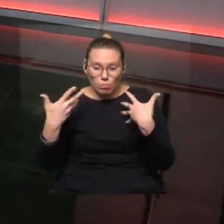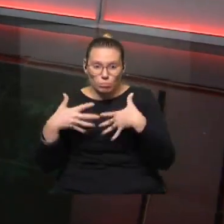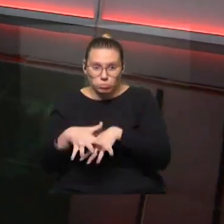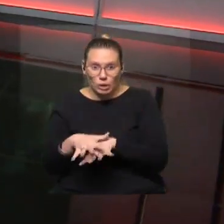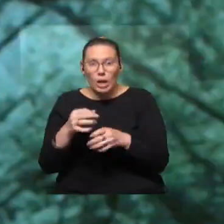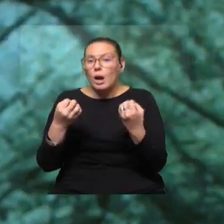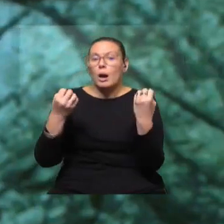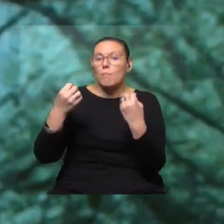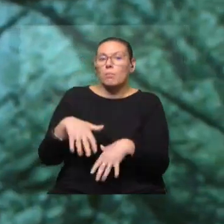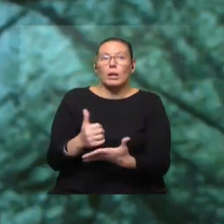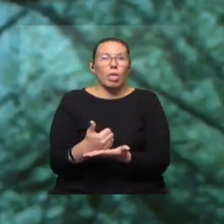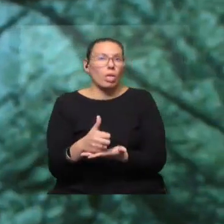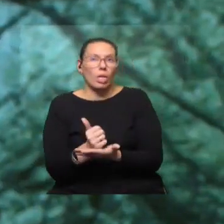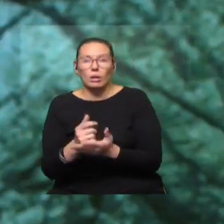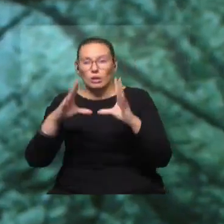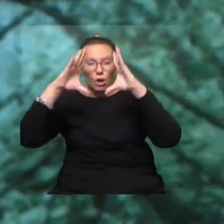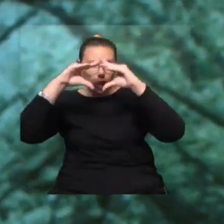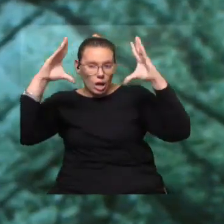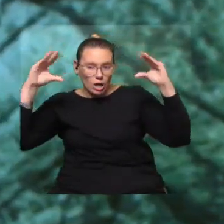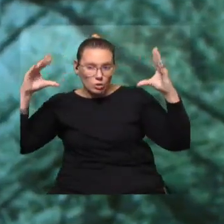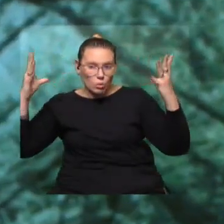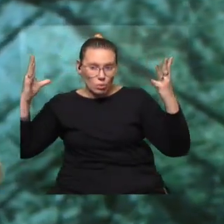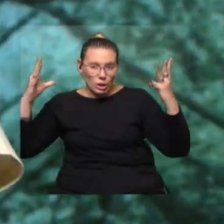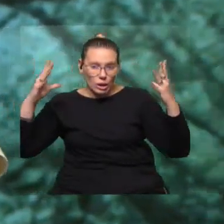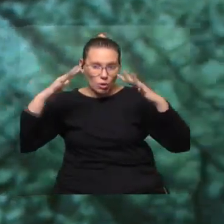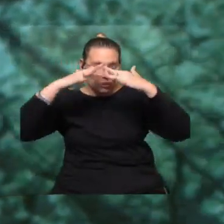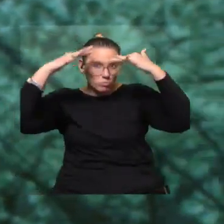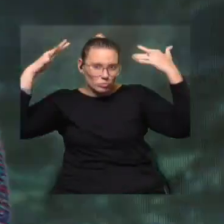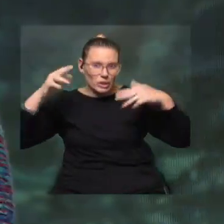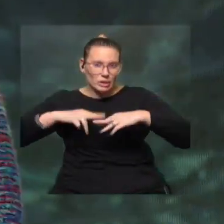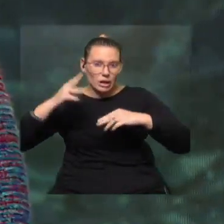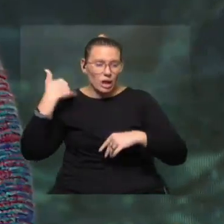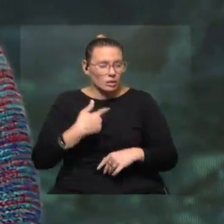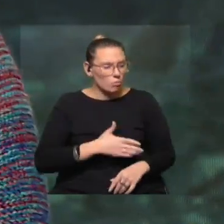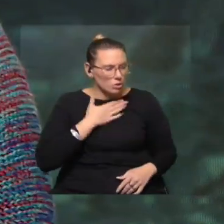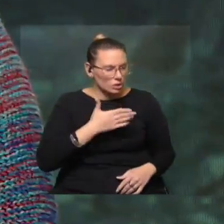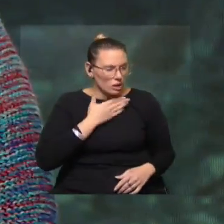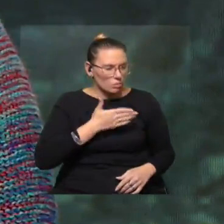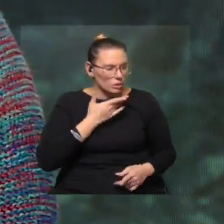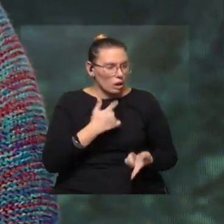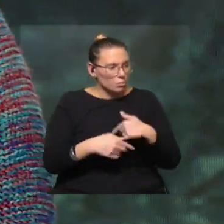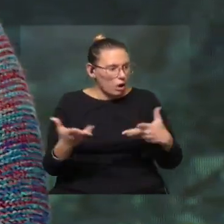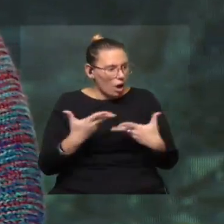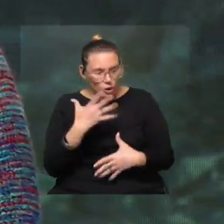perdidos en la nube es una dualidad no porque por momentos como yo renegaba de esto